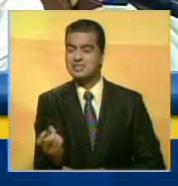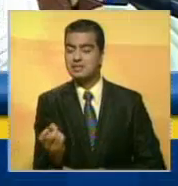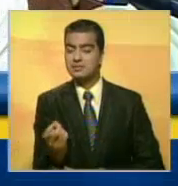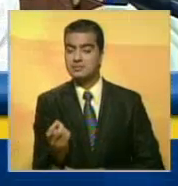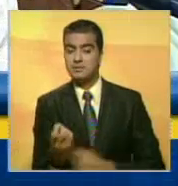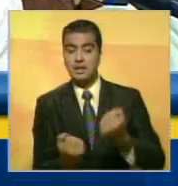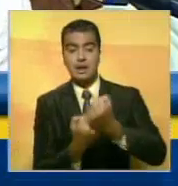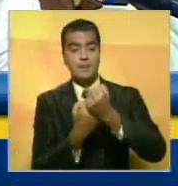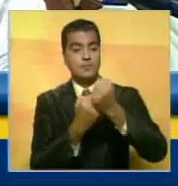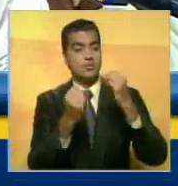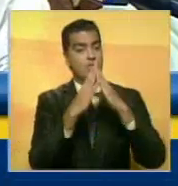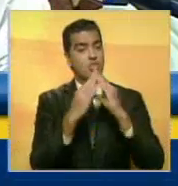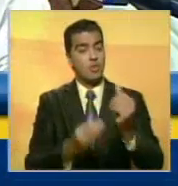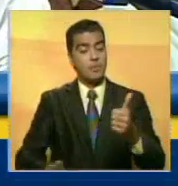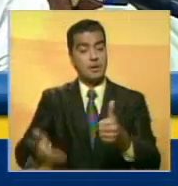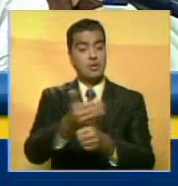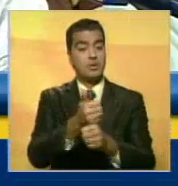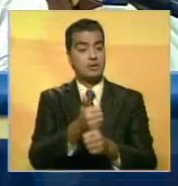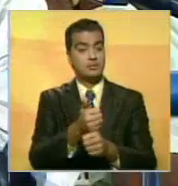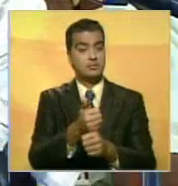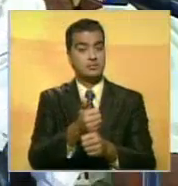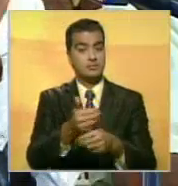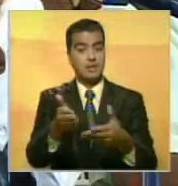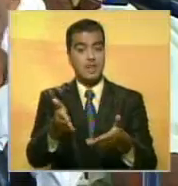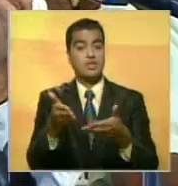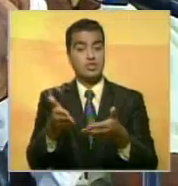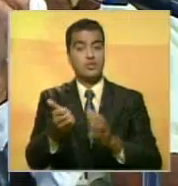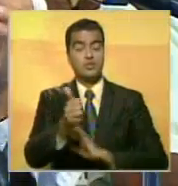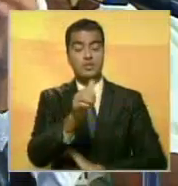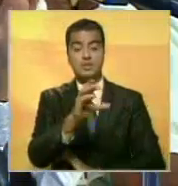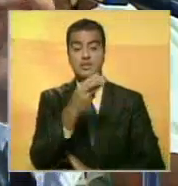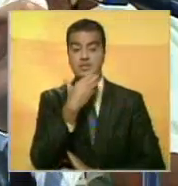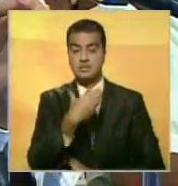del respaldo de todos para lograr el triunfo este 16 de diciembre